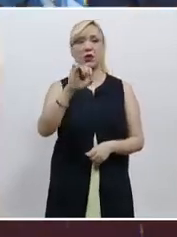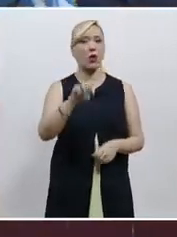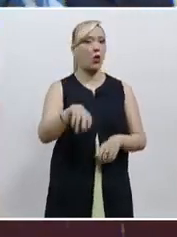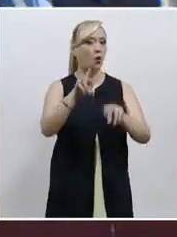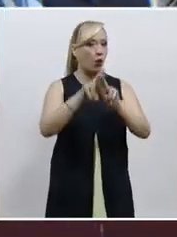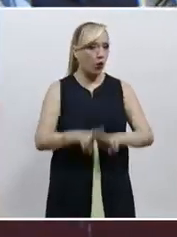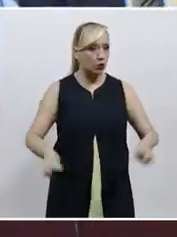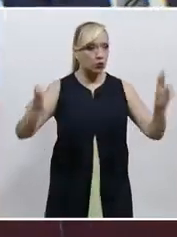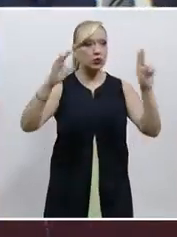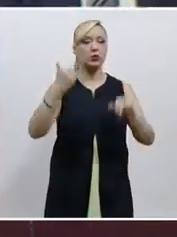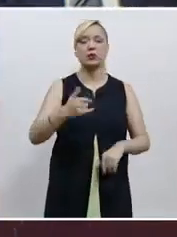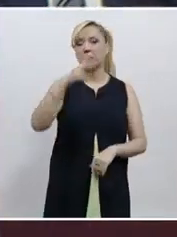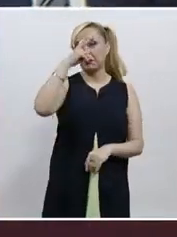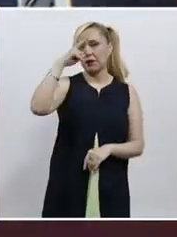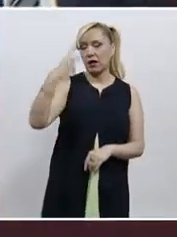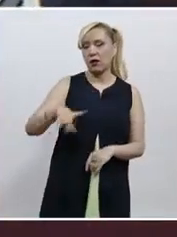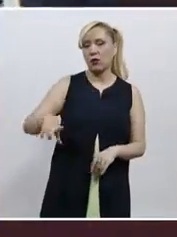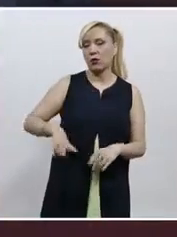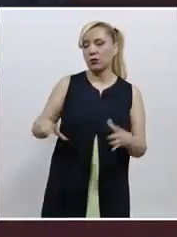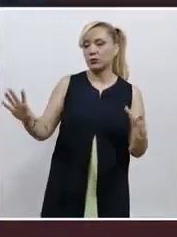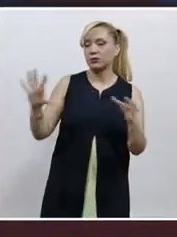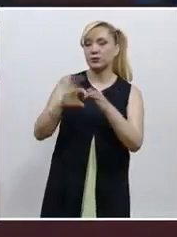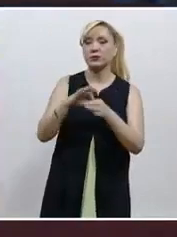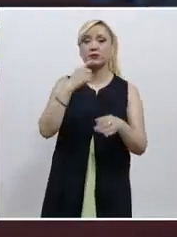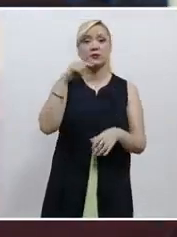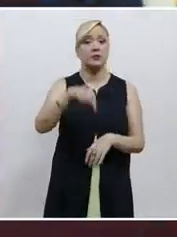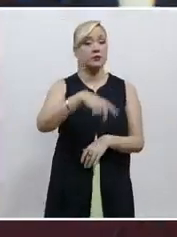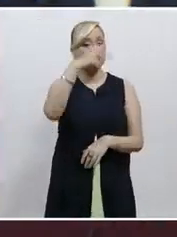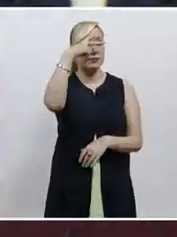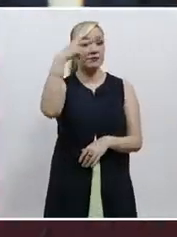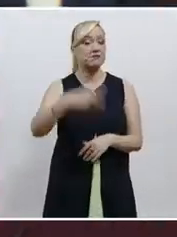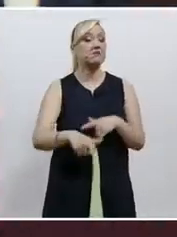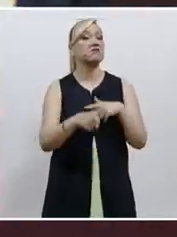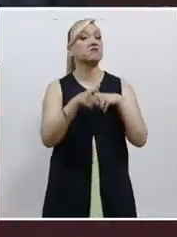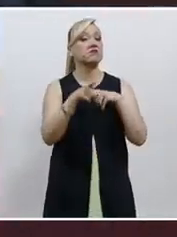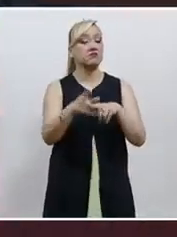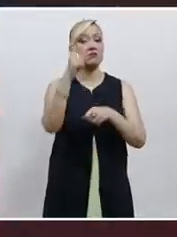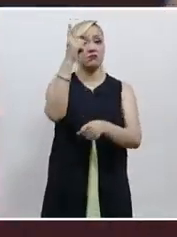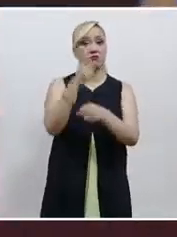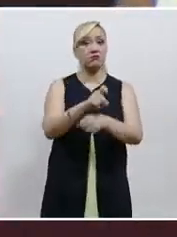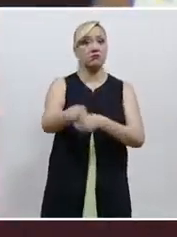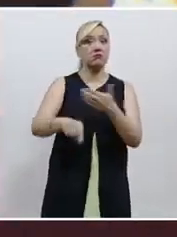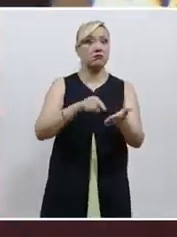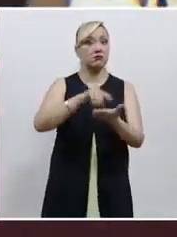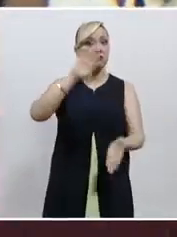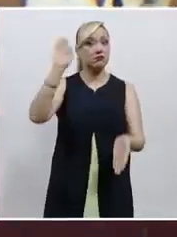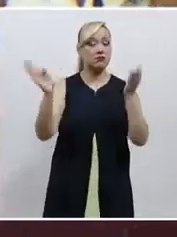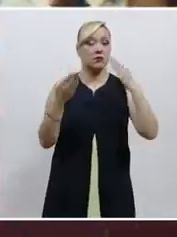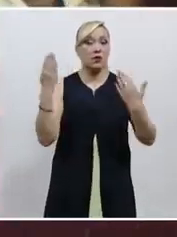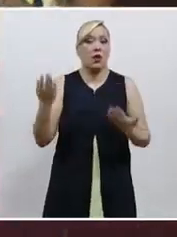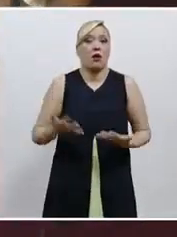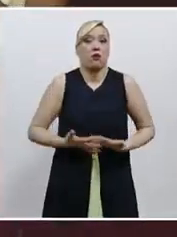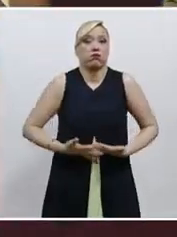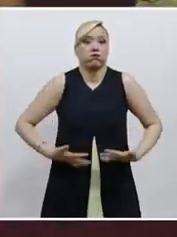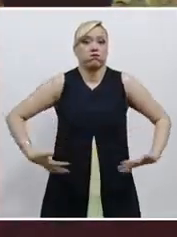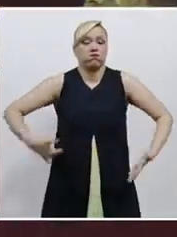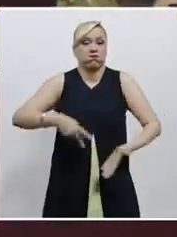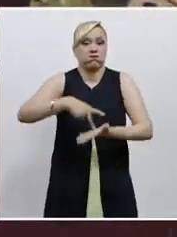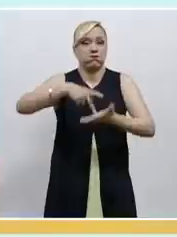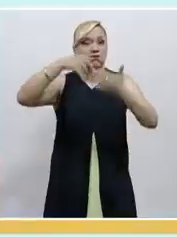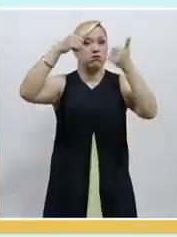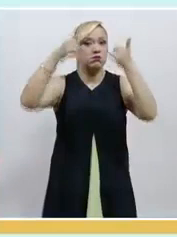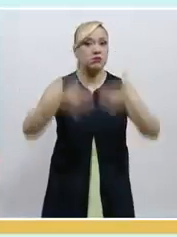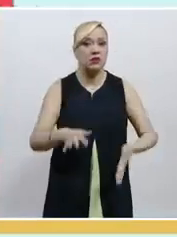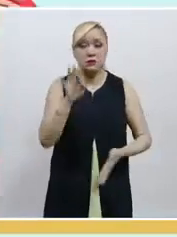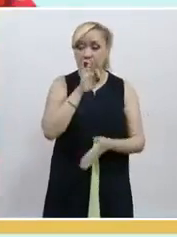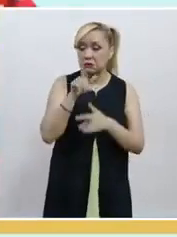Unidas y el gobierno mexicano, advirtieron que nuestro país sigue siendo el primer lugar mundial en obesidad infantil y de continuar